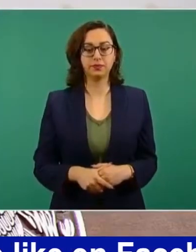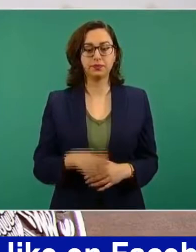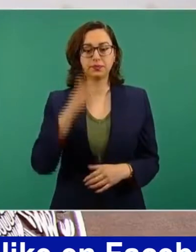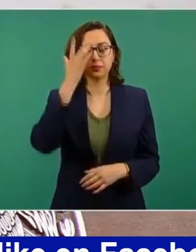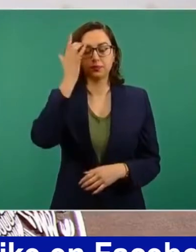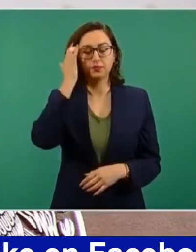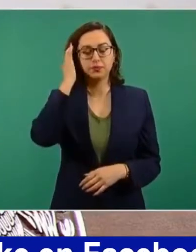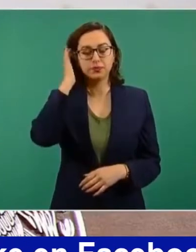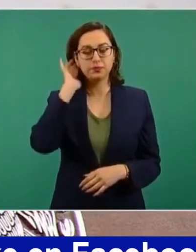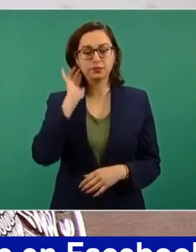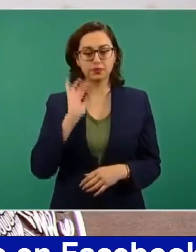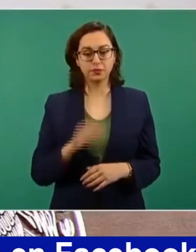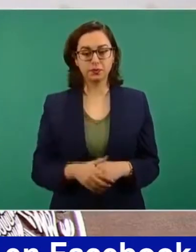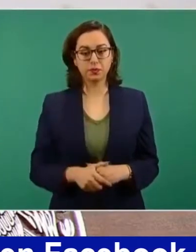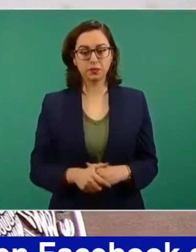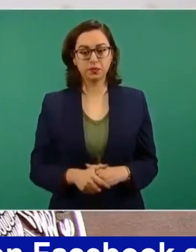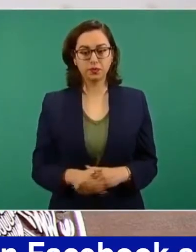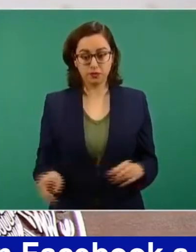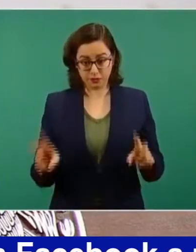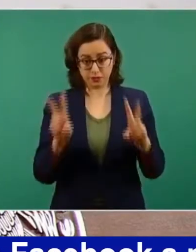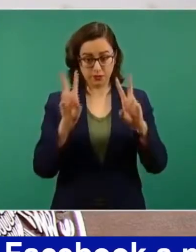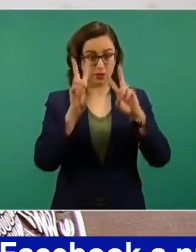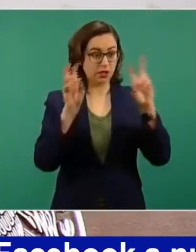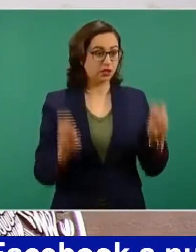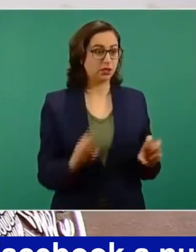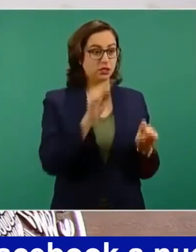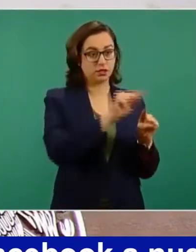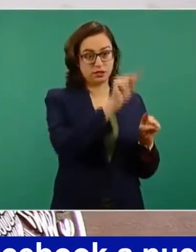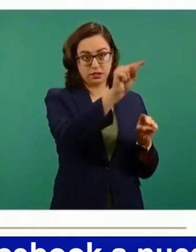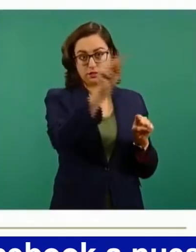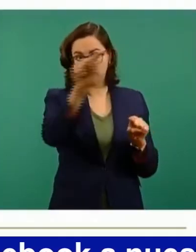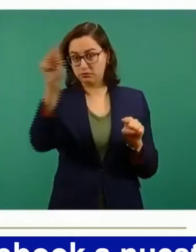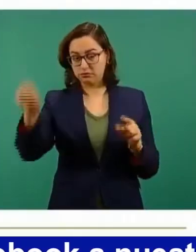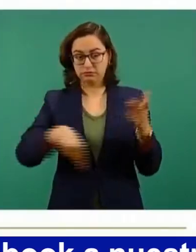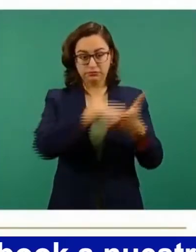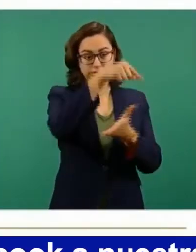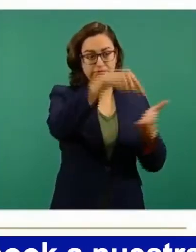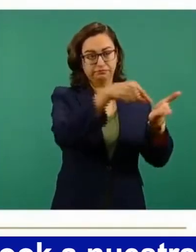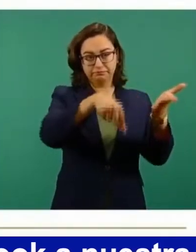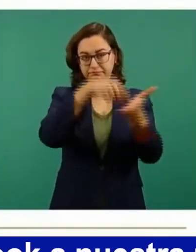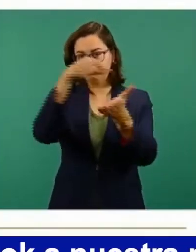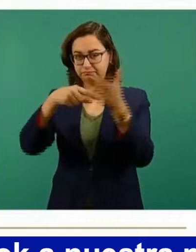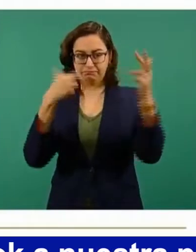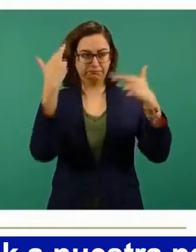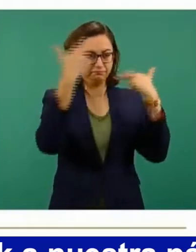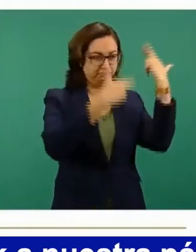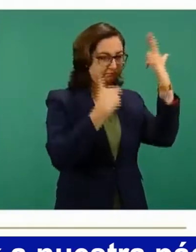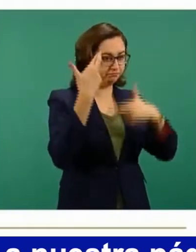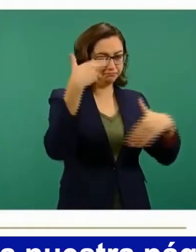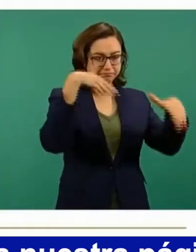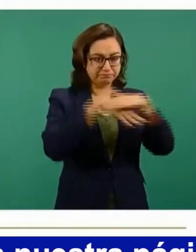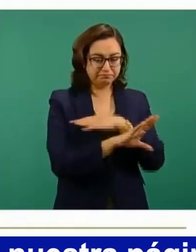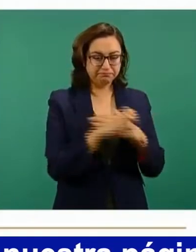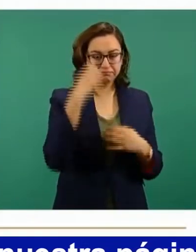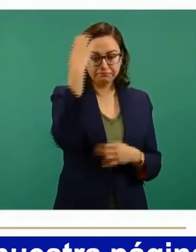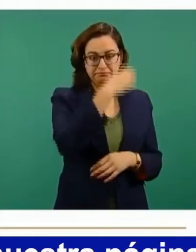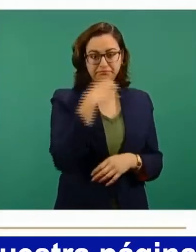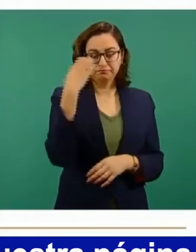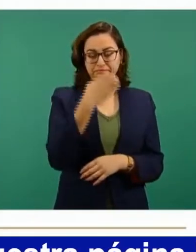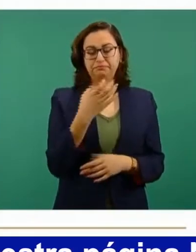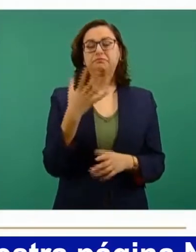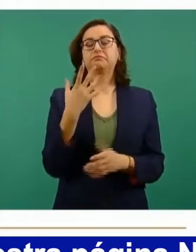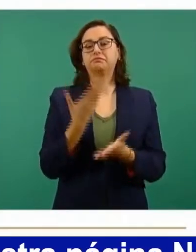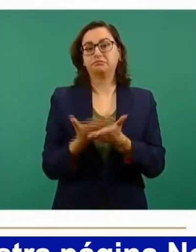Respecto a las acciones de verificación a las estaciones de servicio y diésel, al 1 de abril se atendieron 299